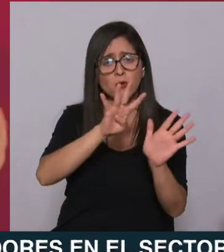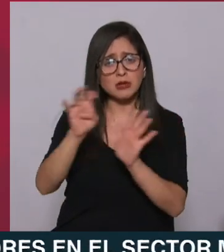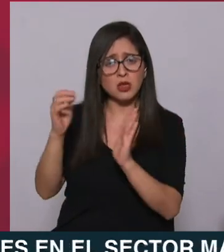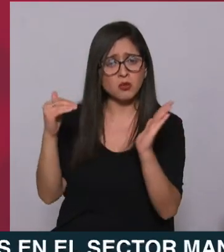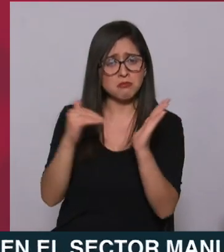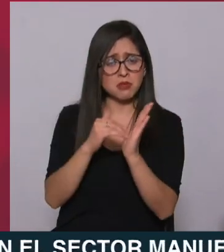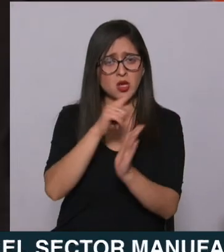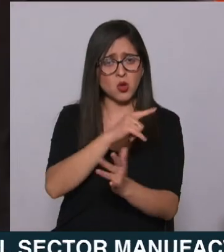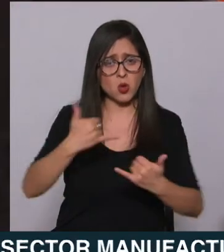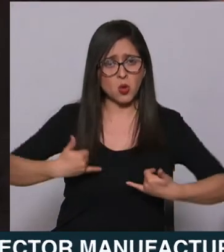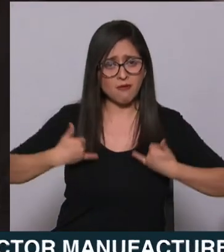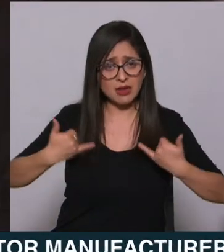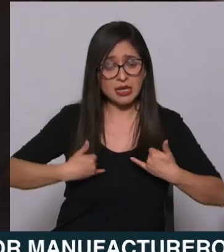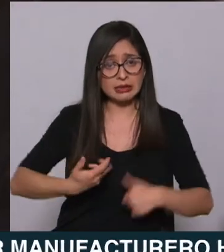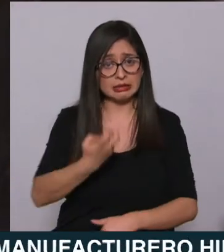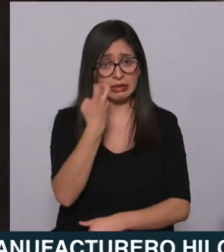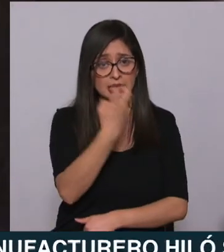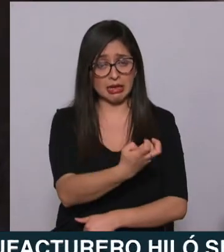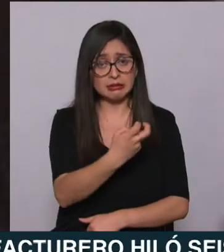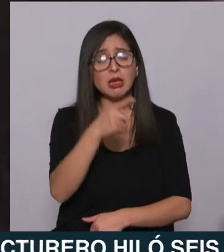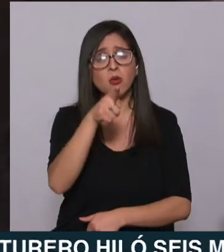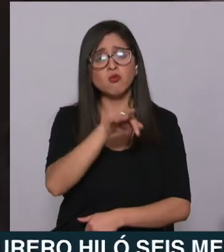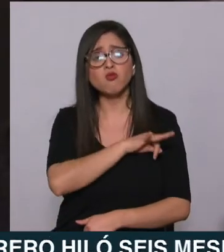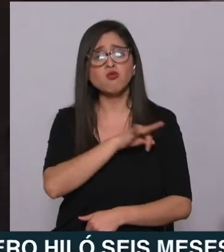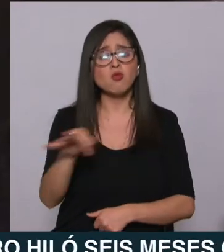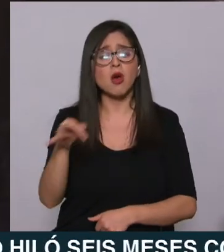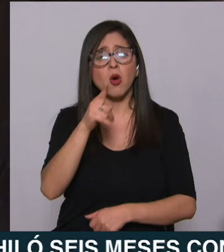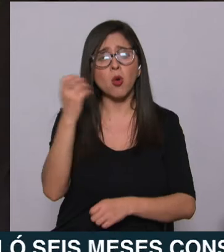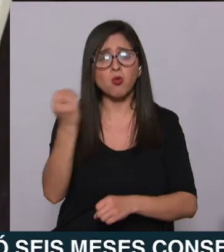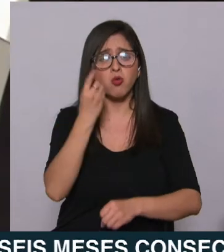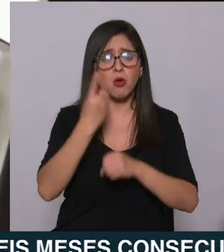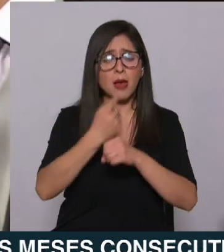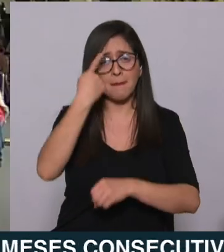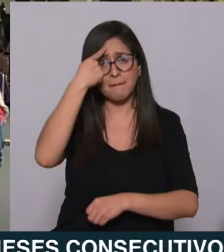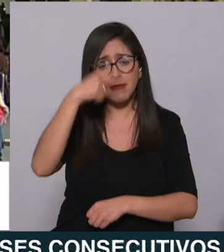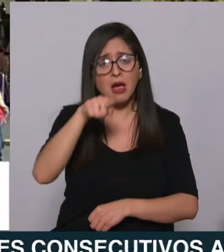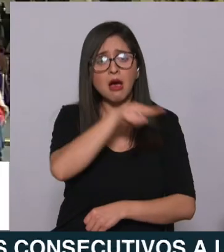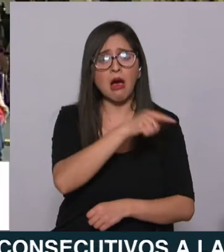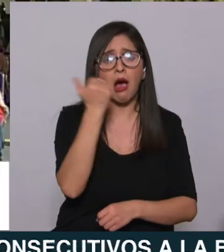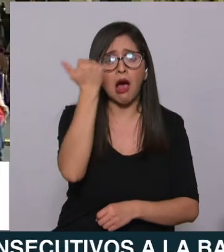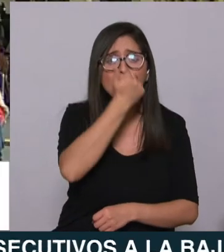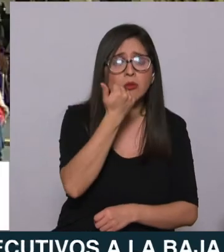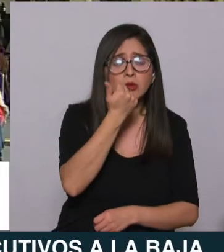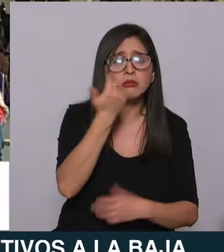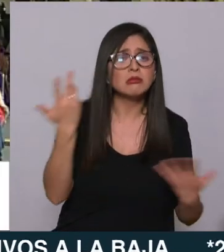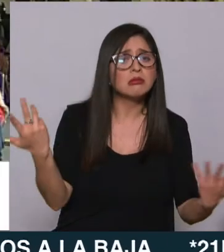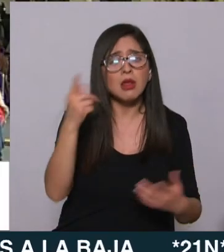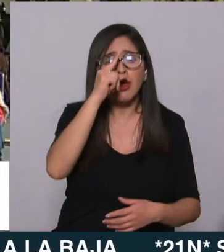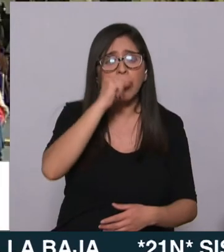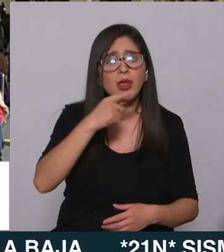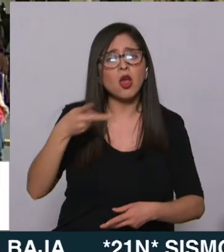jóvenes y que esta podría ser una alternativa para no verse obligados a incurrir en la